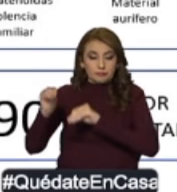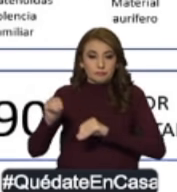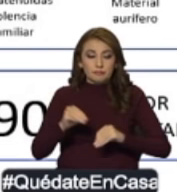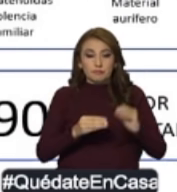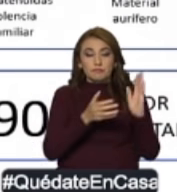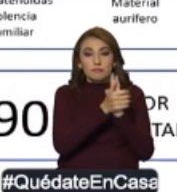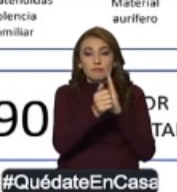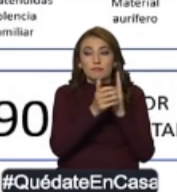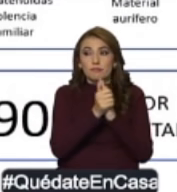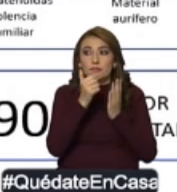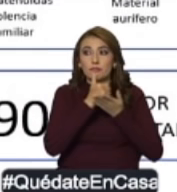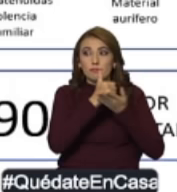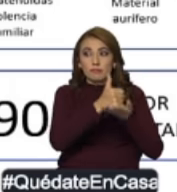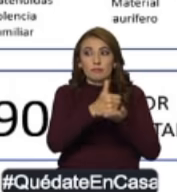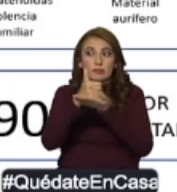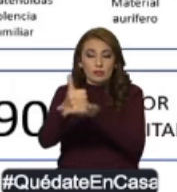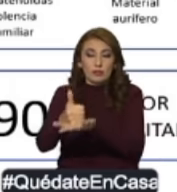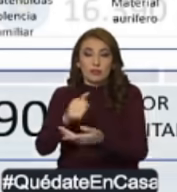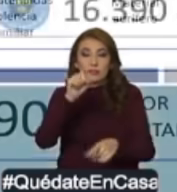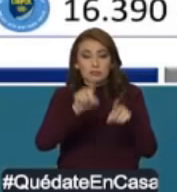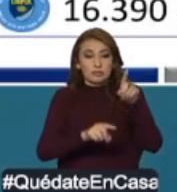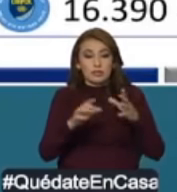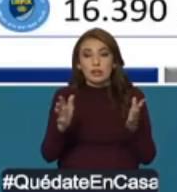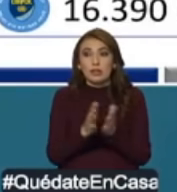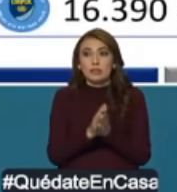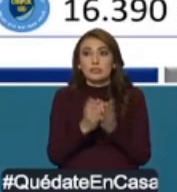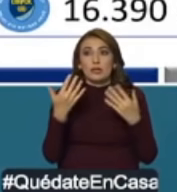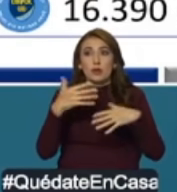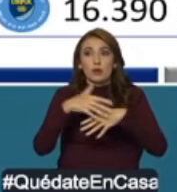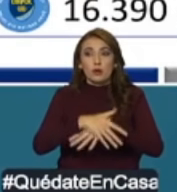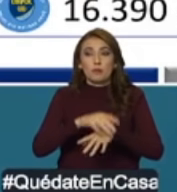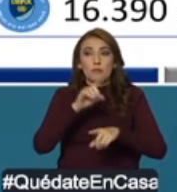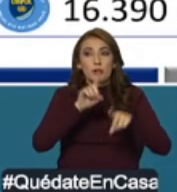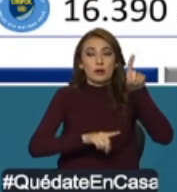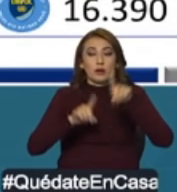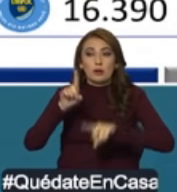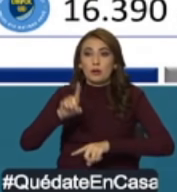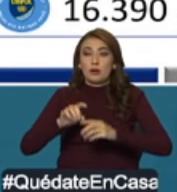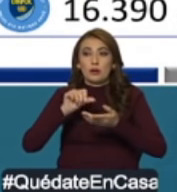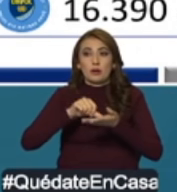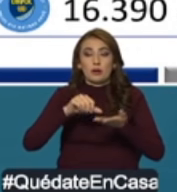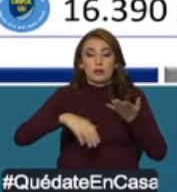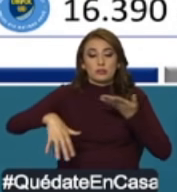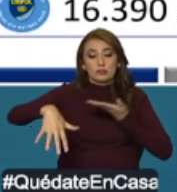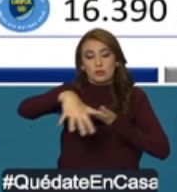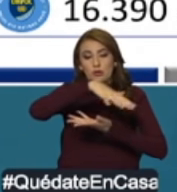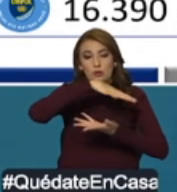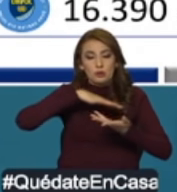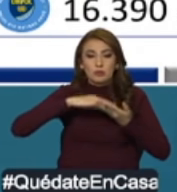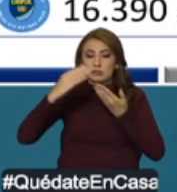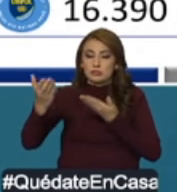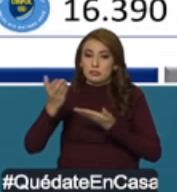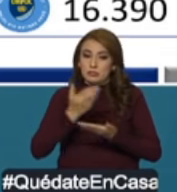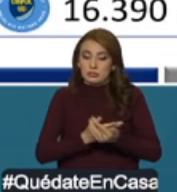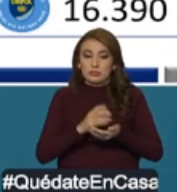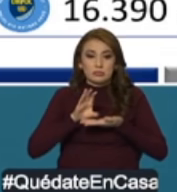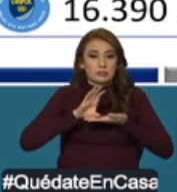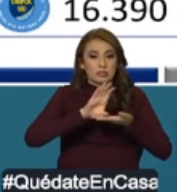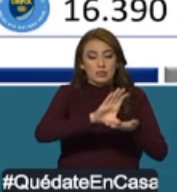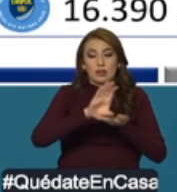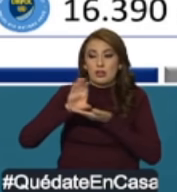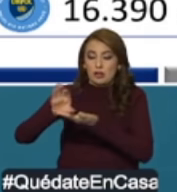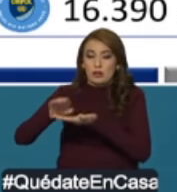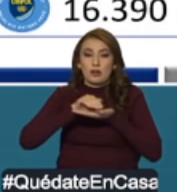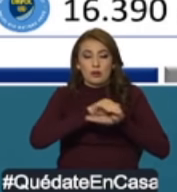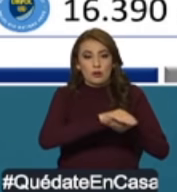haciendo ayuda humanitaria en unas redes público-privadas, en algunos cantones en donde más se necesita llegar con los kits